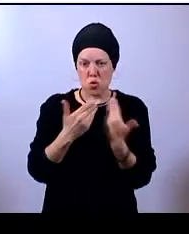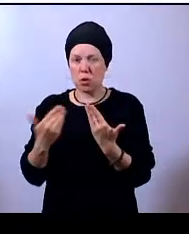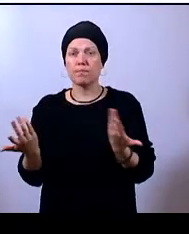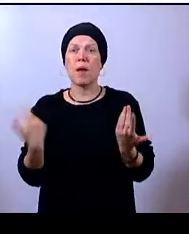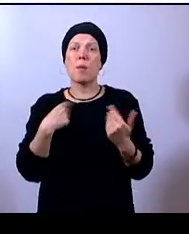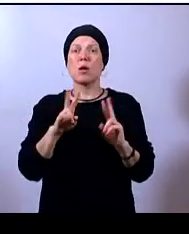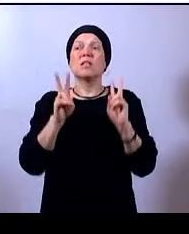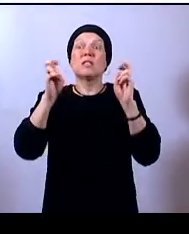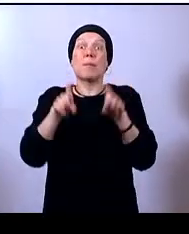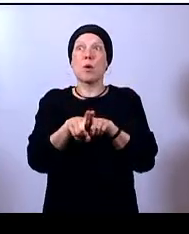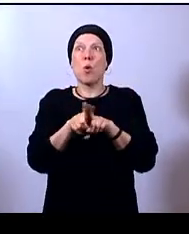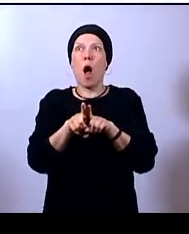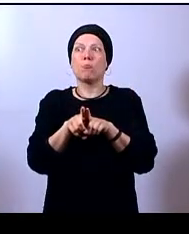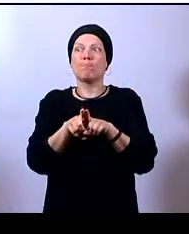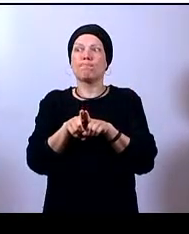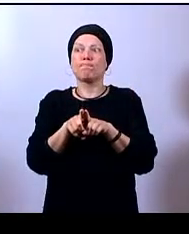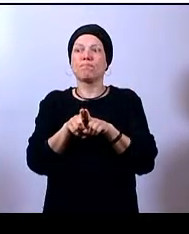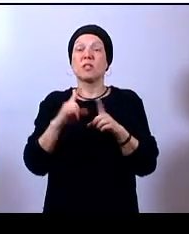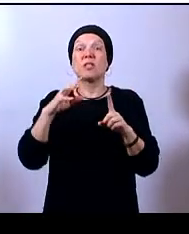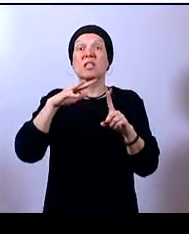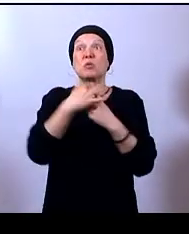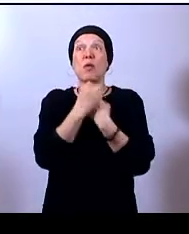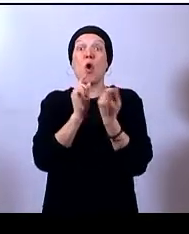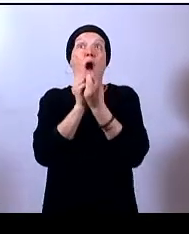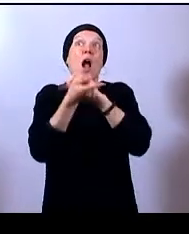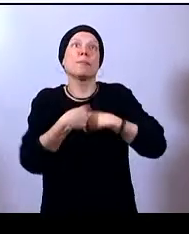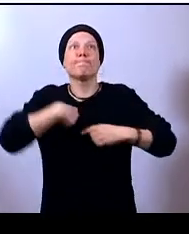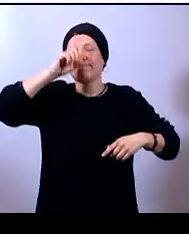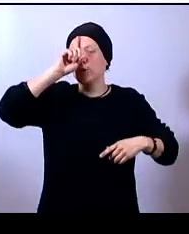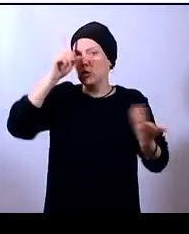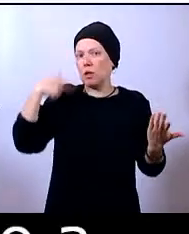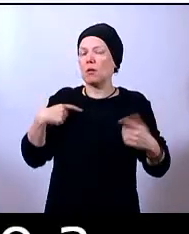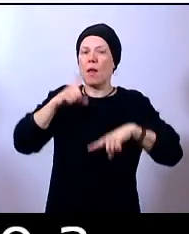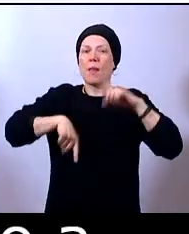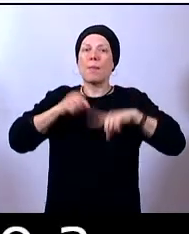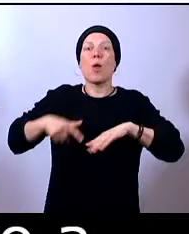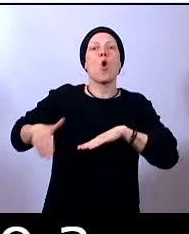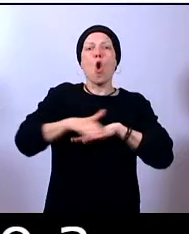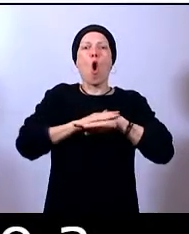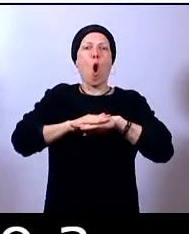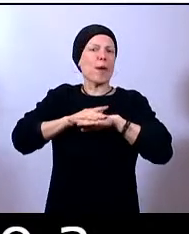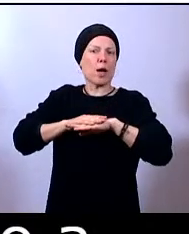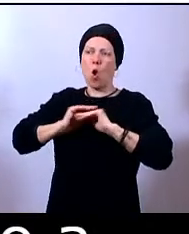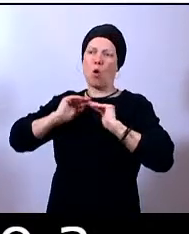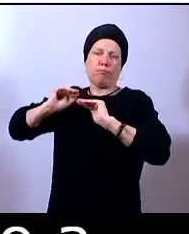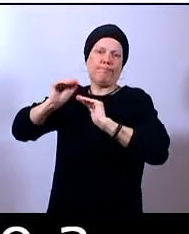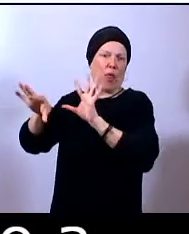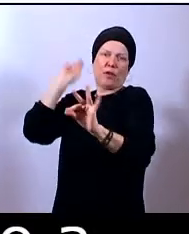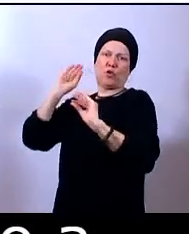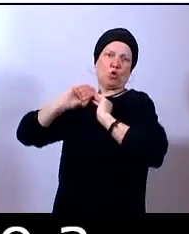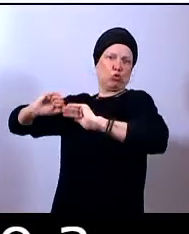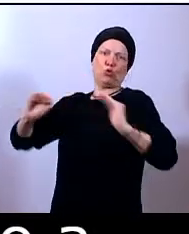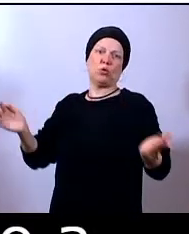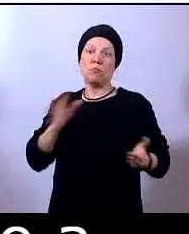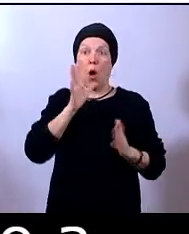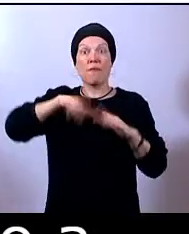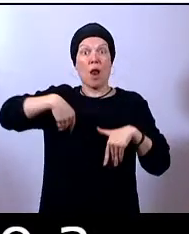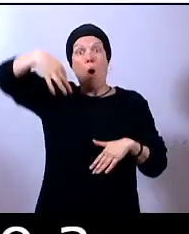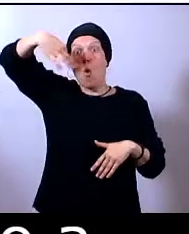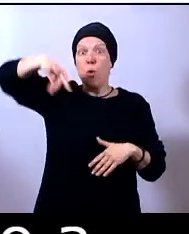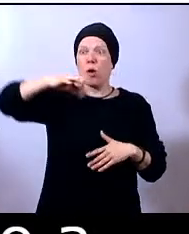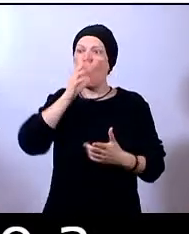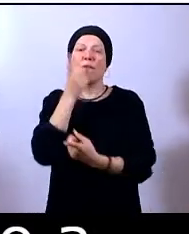a desescalar esta situación, corresponde al Gobierno en exclusiva tomar esta decisión, porque él es el único que tiene